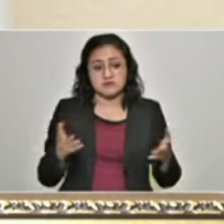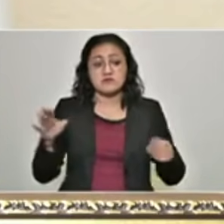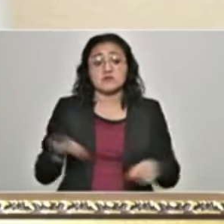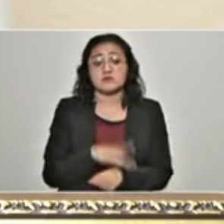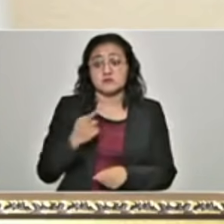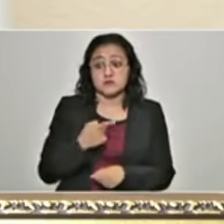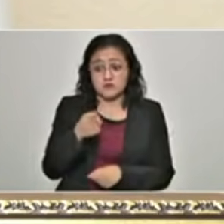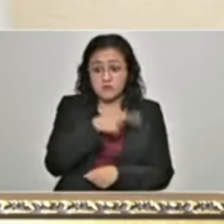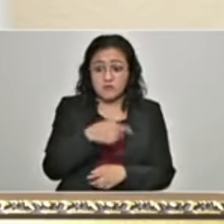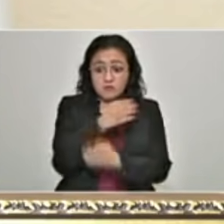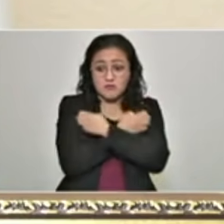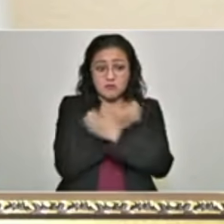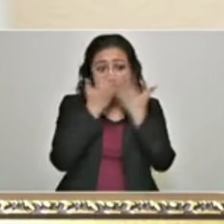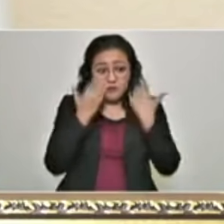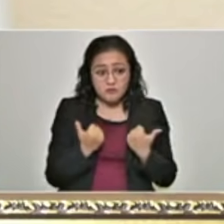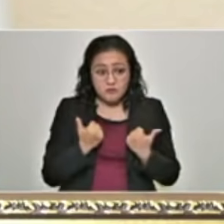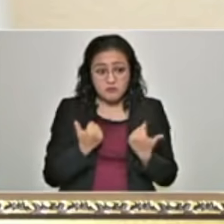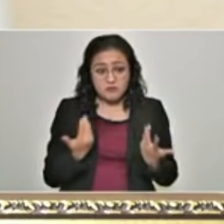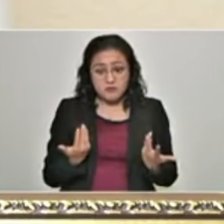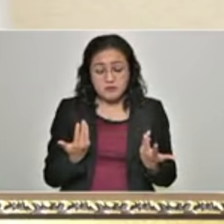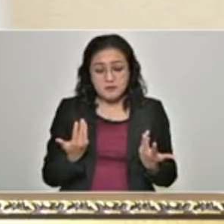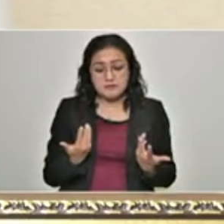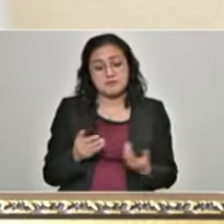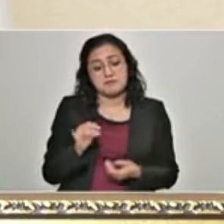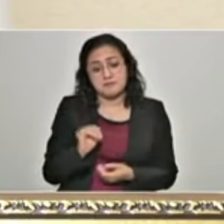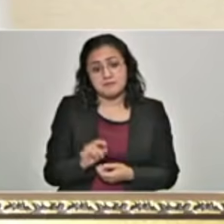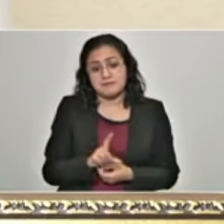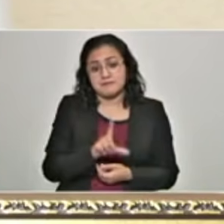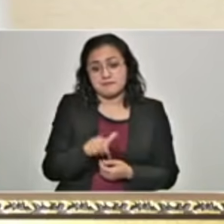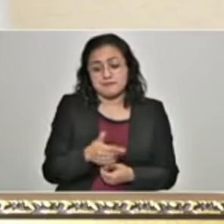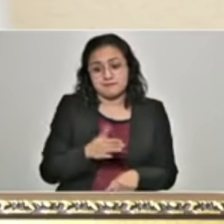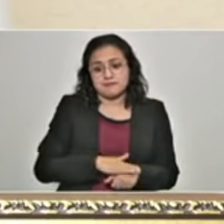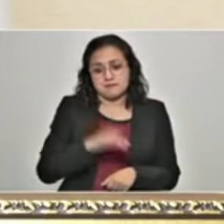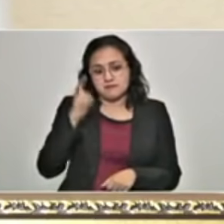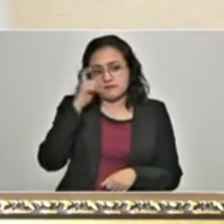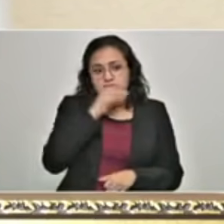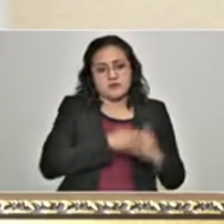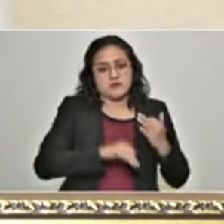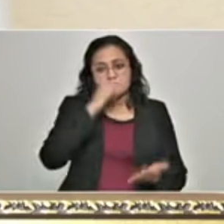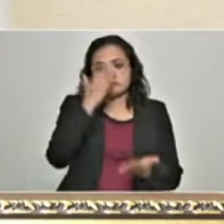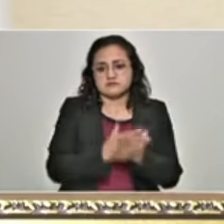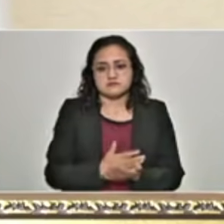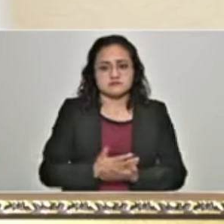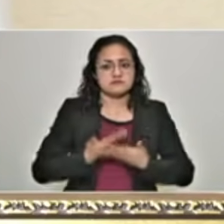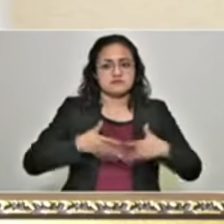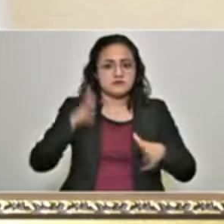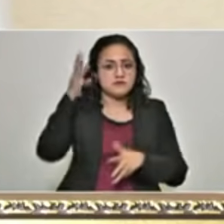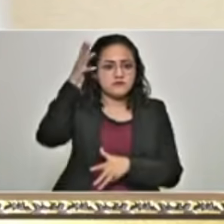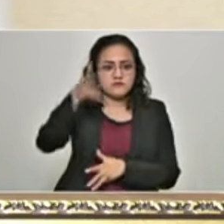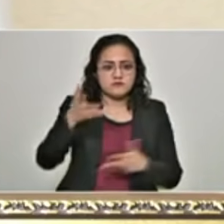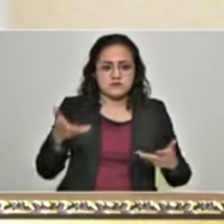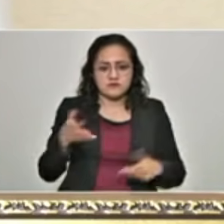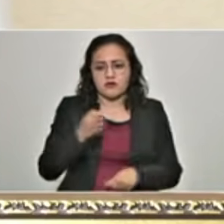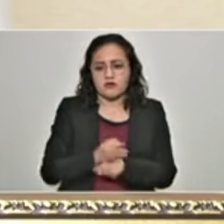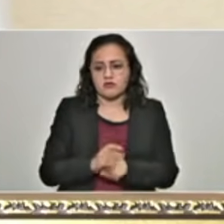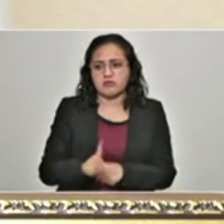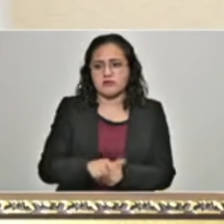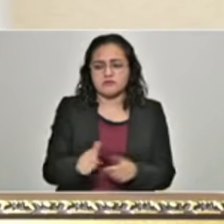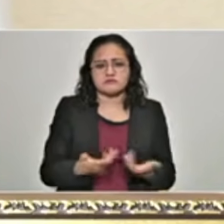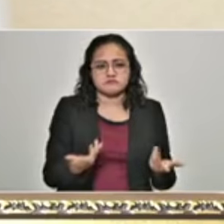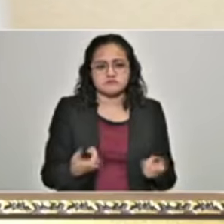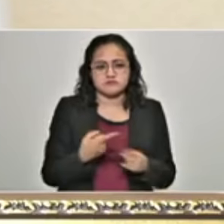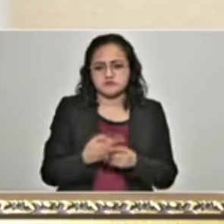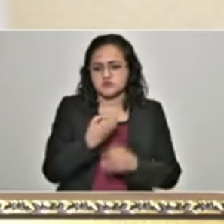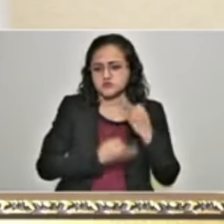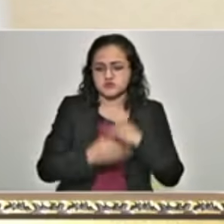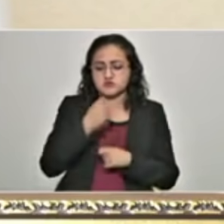educación sin sistema educativo pues se para todo el futuro el presente y el futuro de una